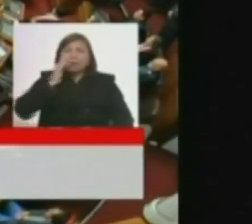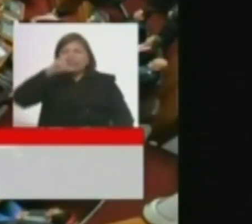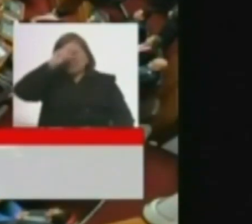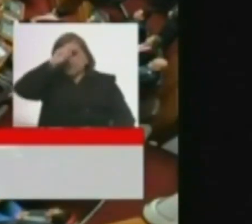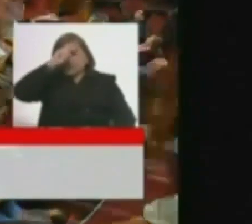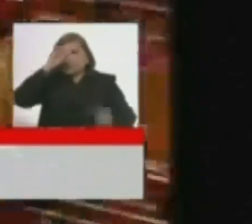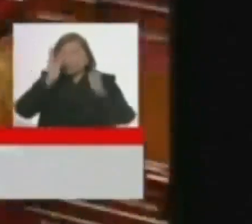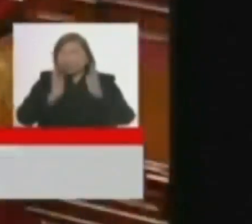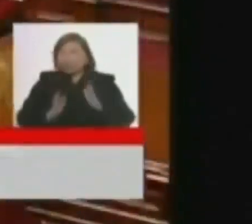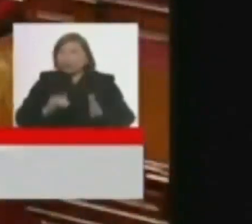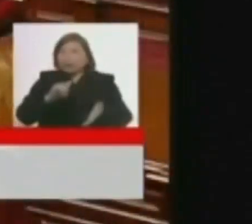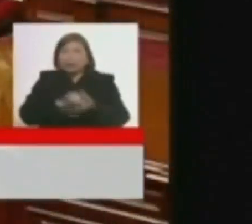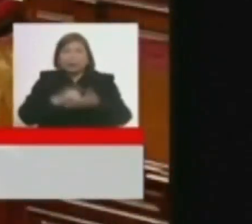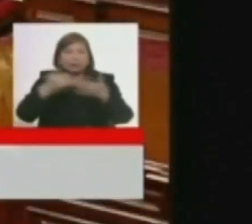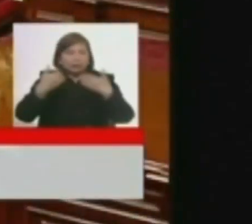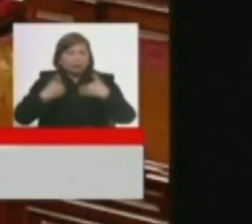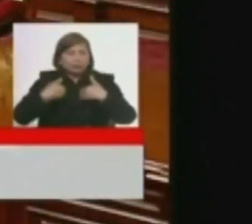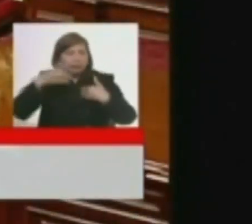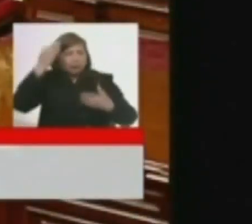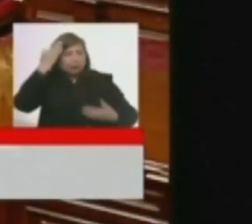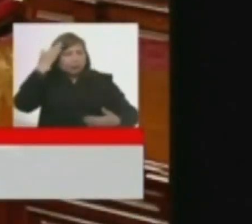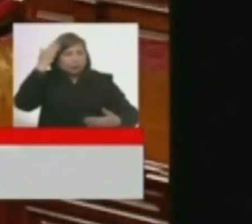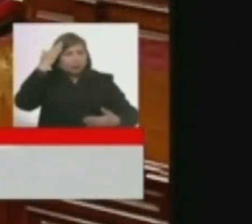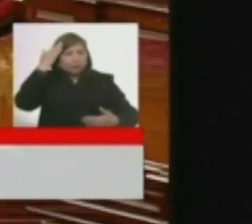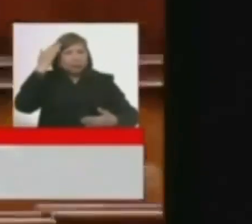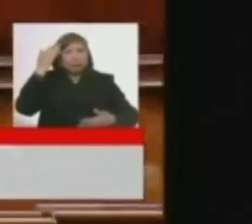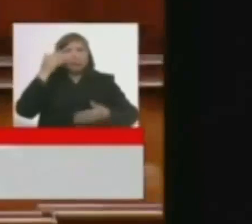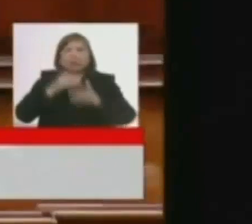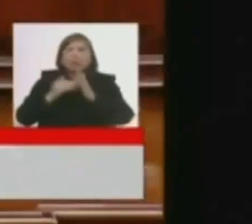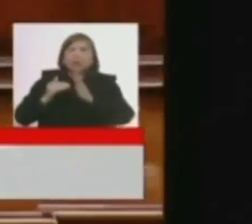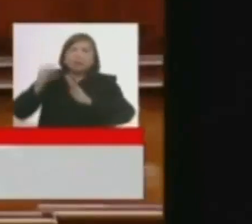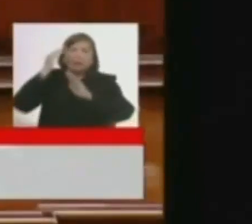peruana que tiene pleno conocimiento de la